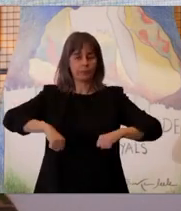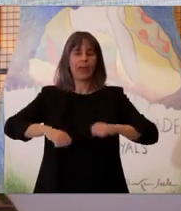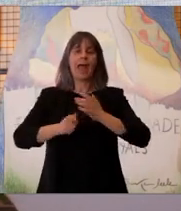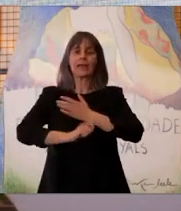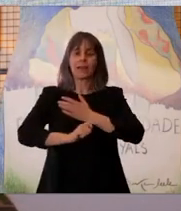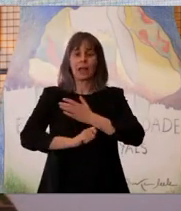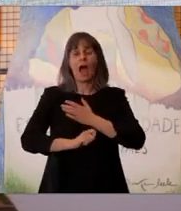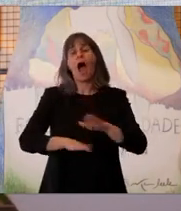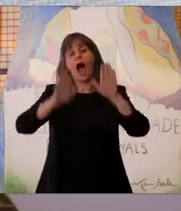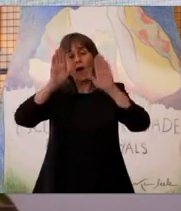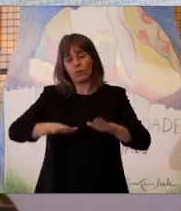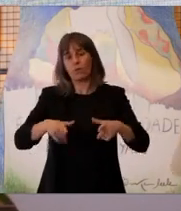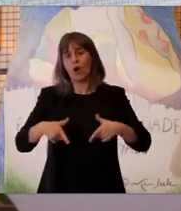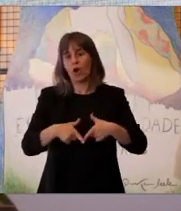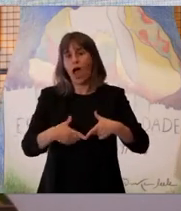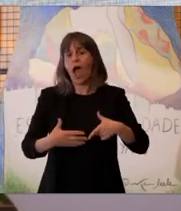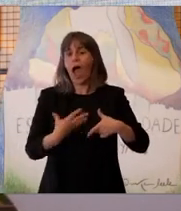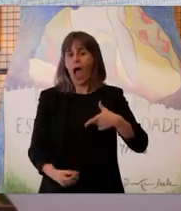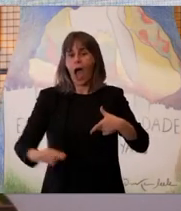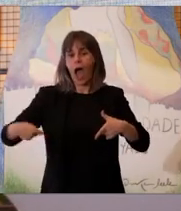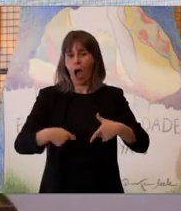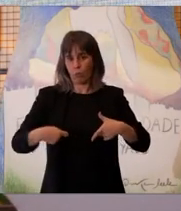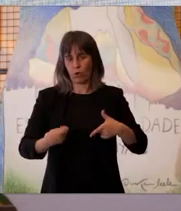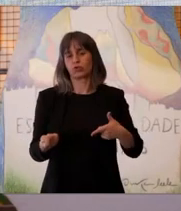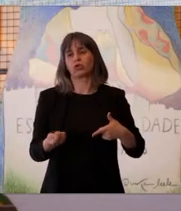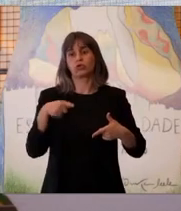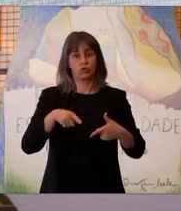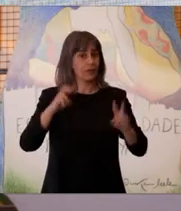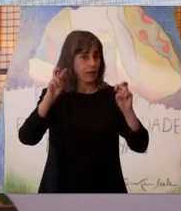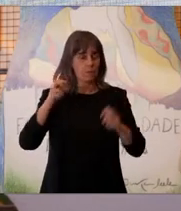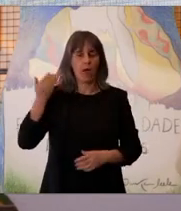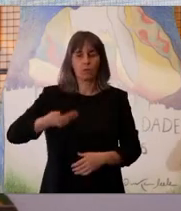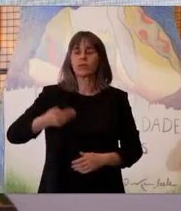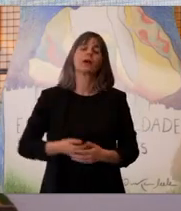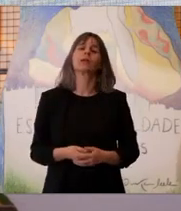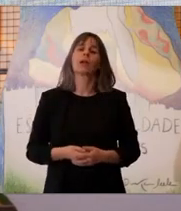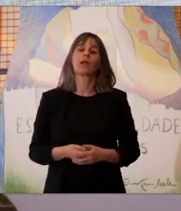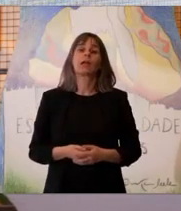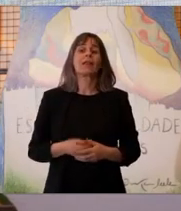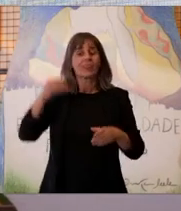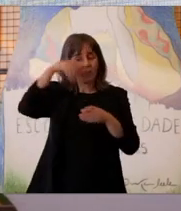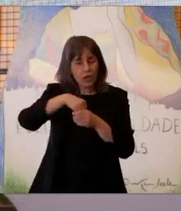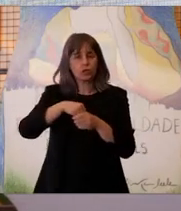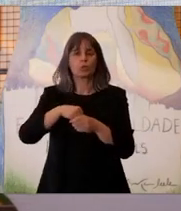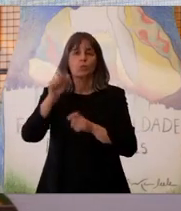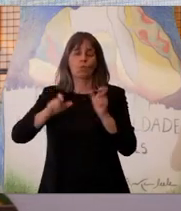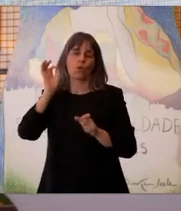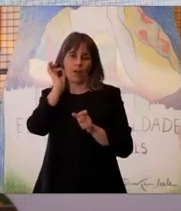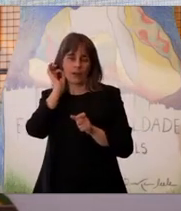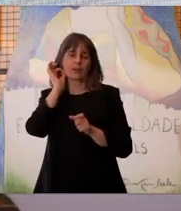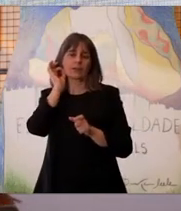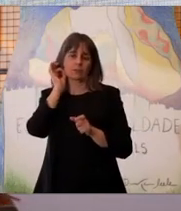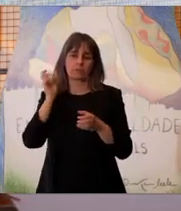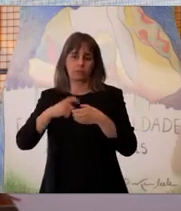no era el único tema en ese caso y era muy importante y había mujeres de partidos conservadores pero que estaban yo aquí he tenido